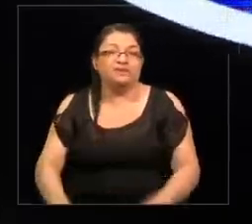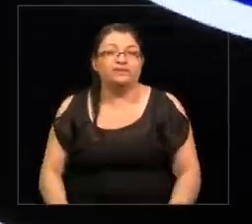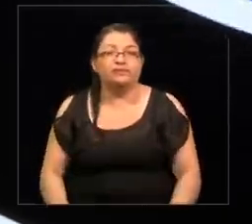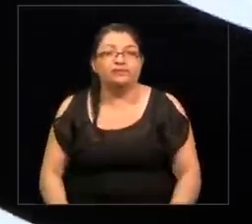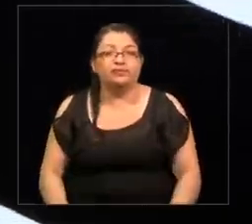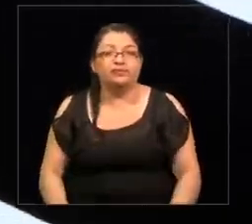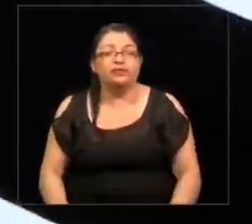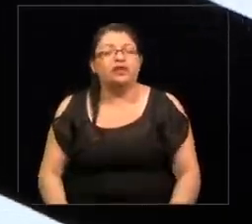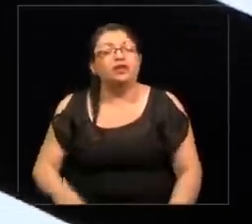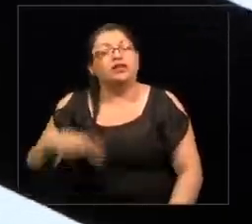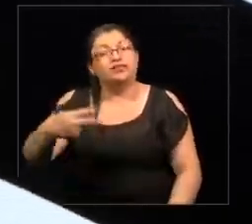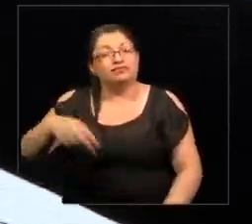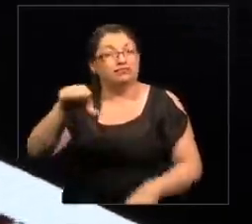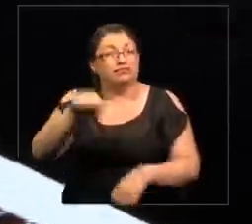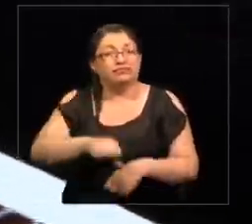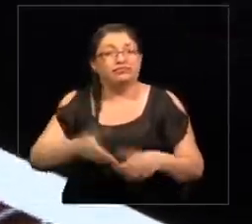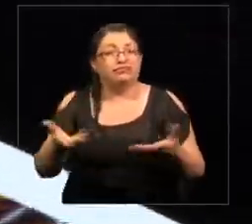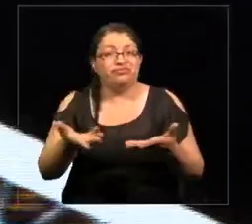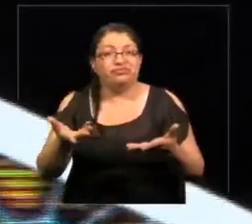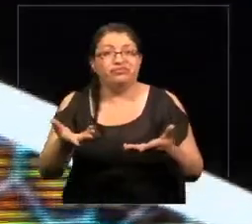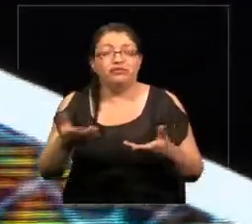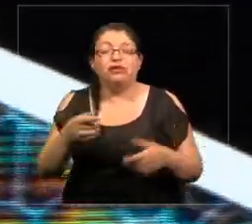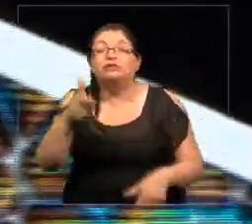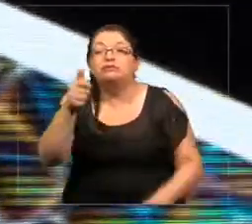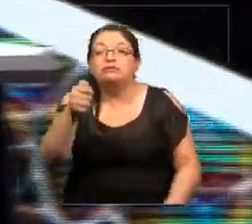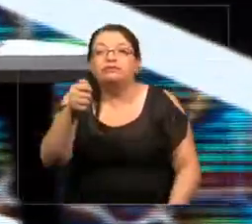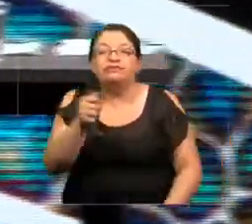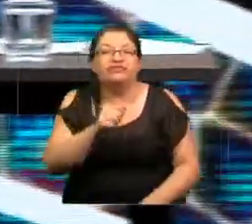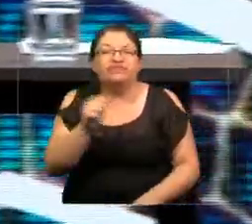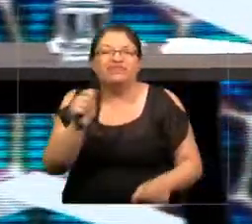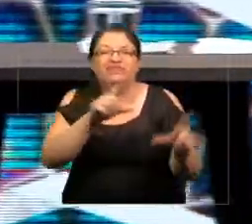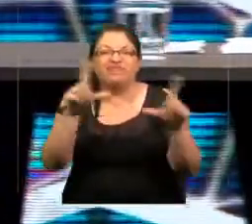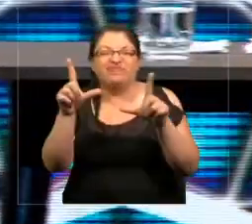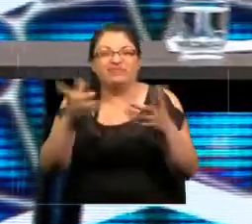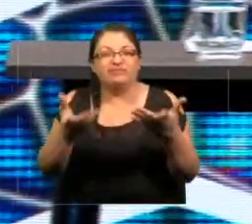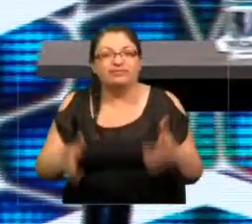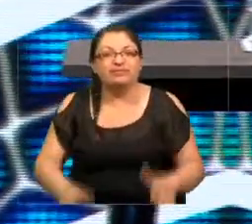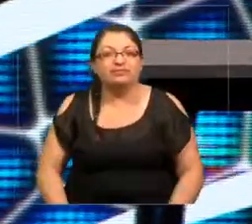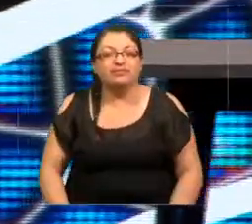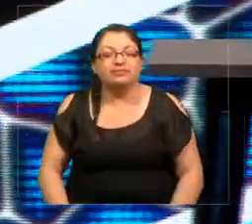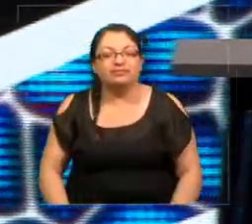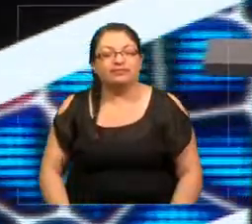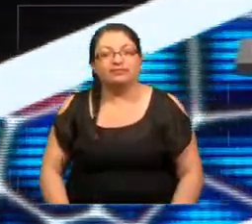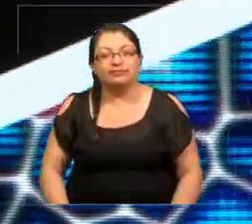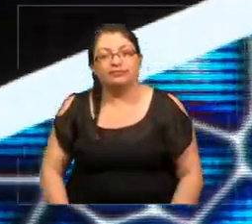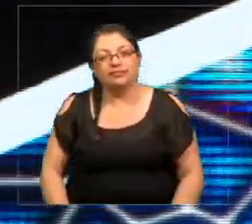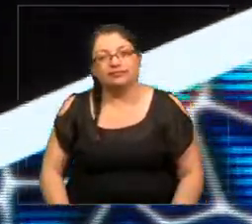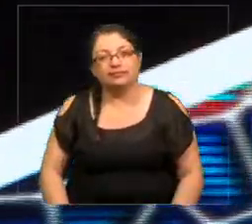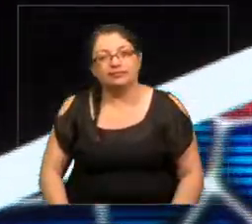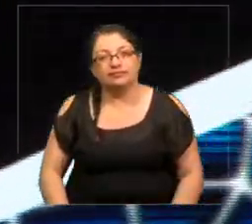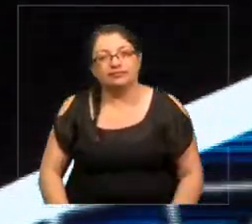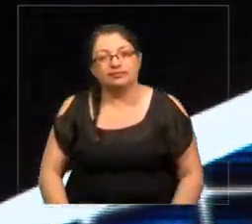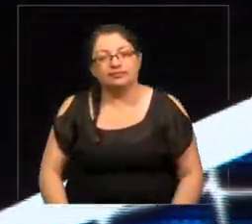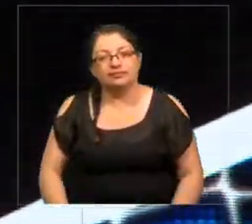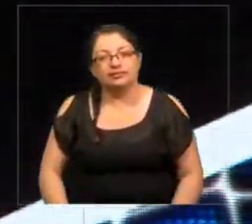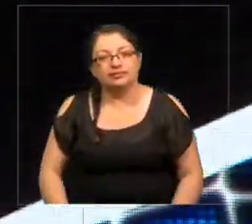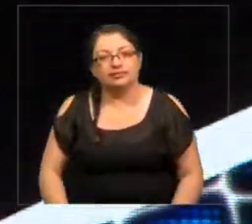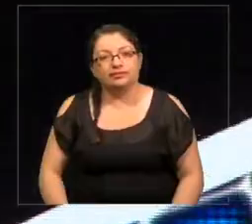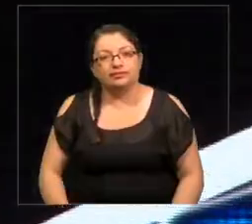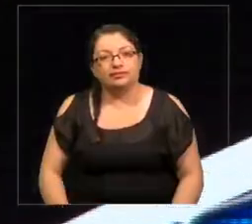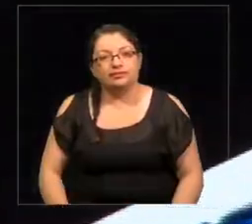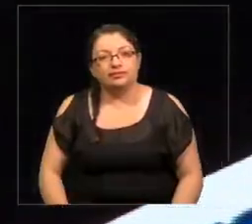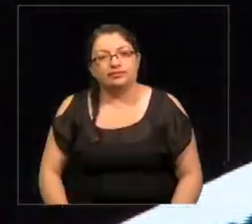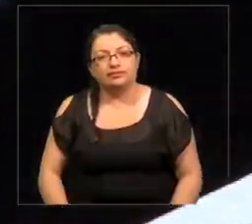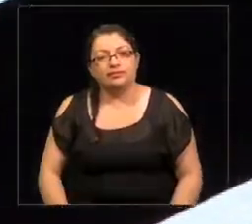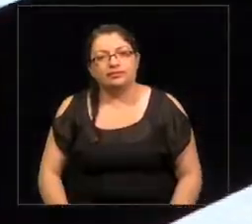la mala noticia si quiere llegar es que a pesar